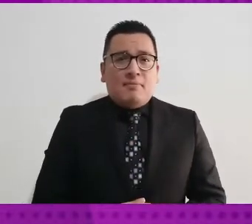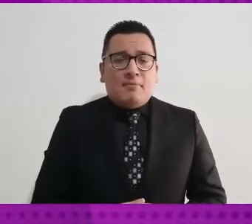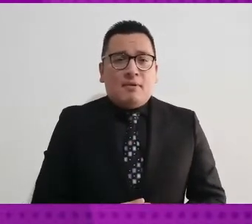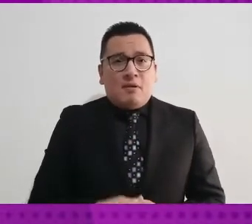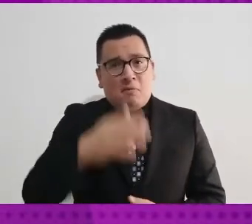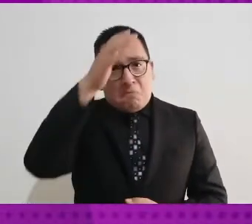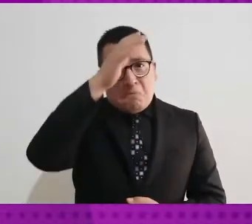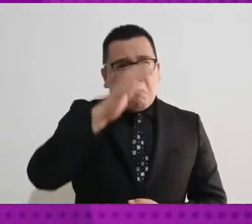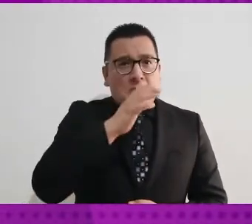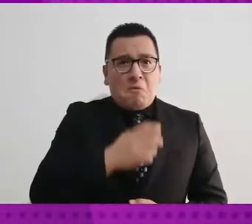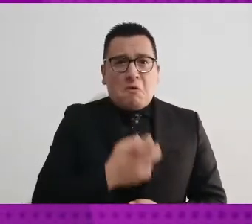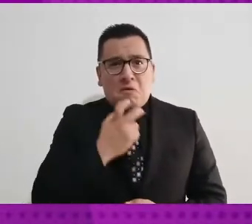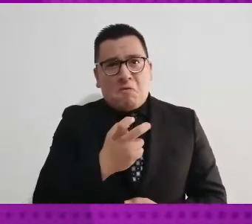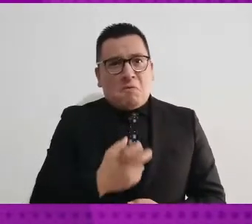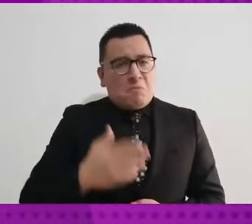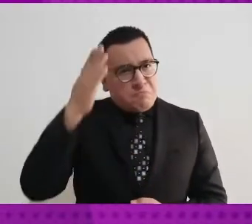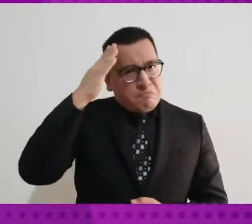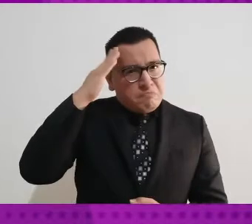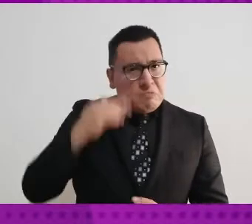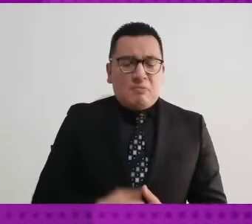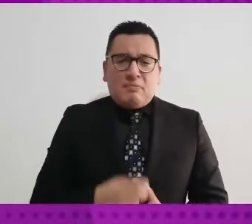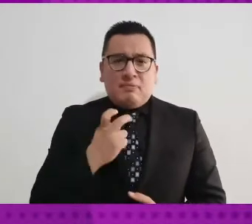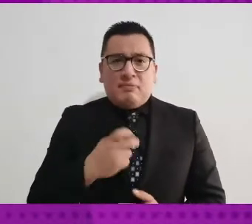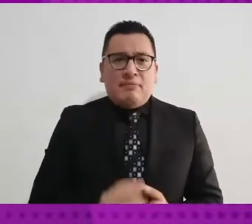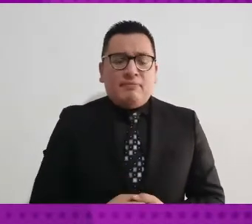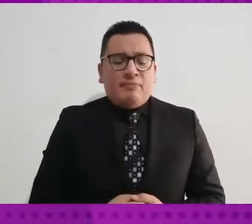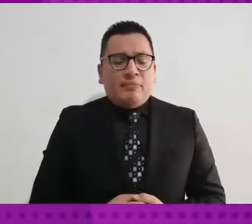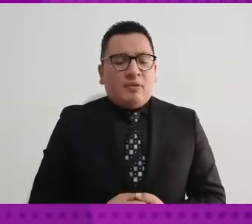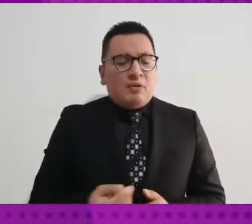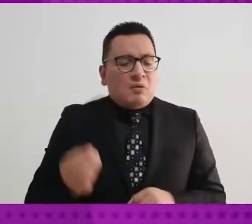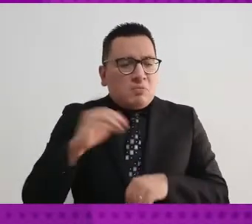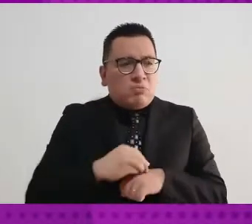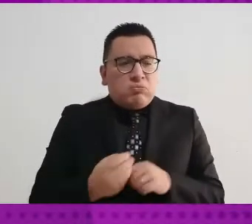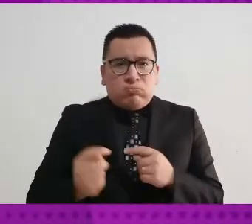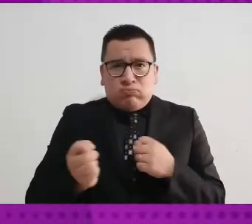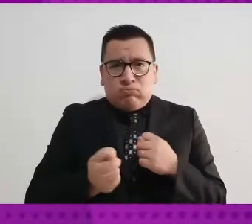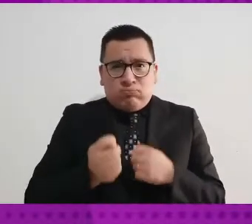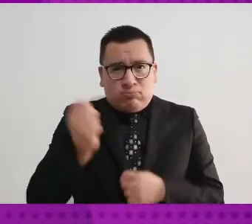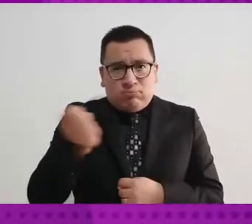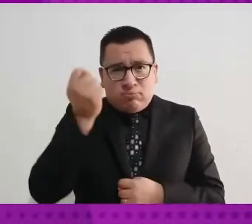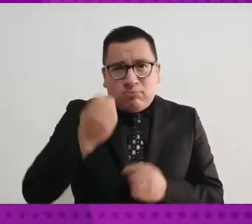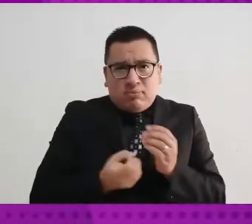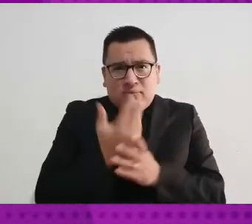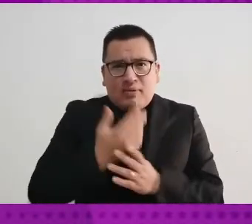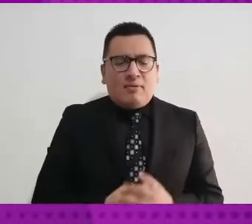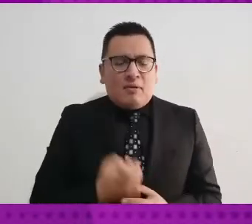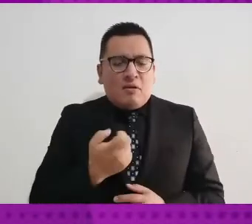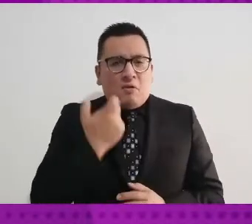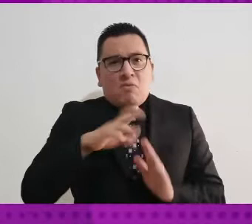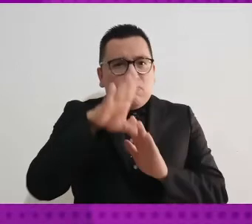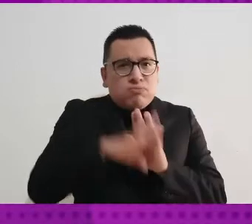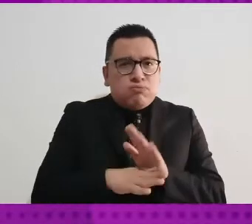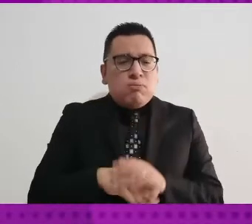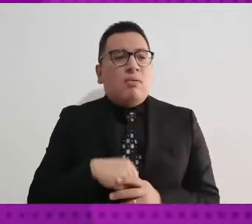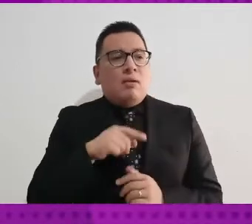porque Coahuila ha sido, digamos, también pionero en este tema de la incorporación de las nuevas tecnologías a la participación electoral, que abarata costos, protege